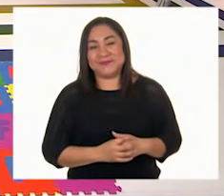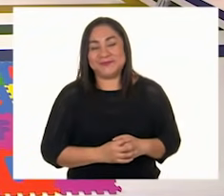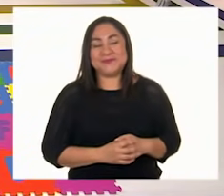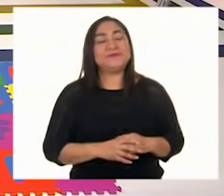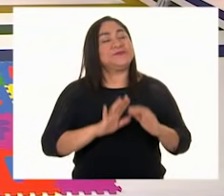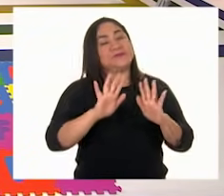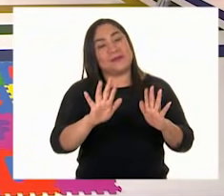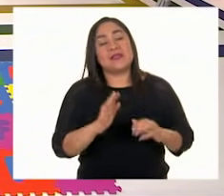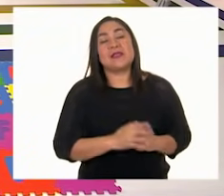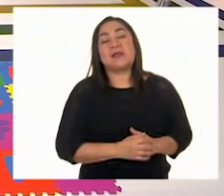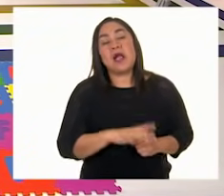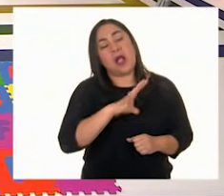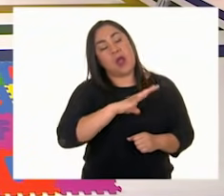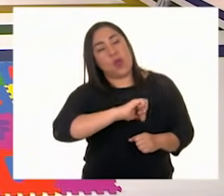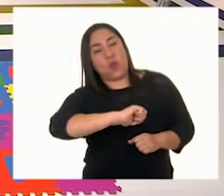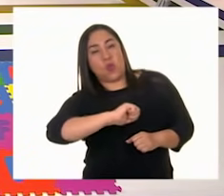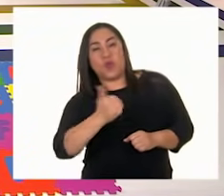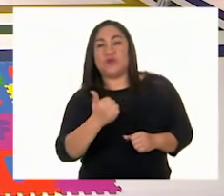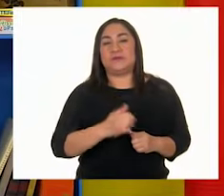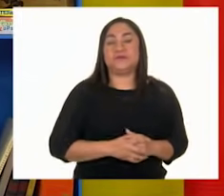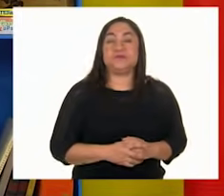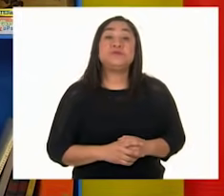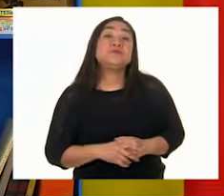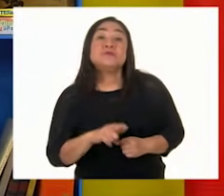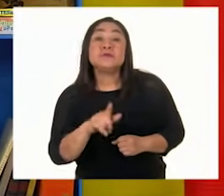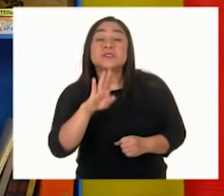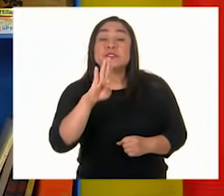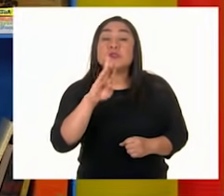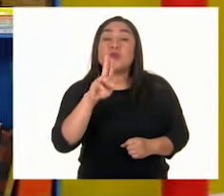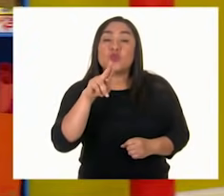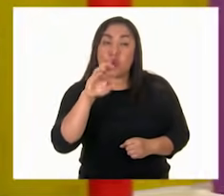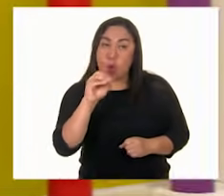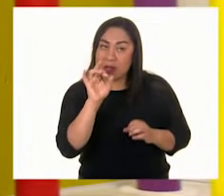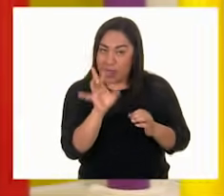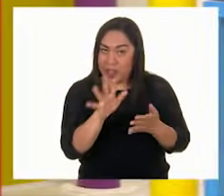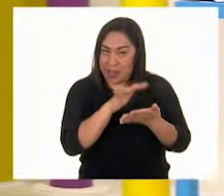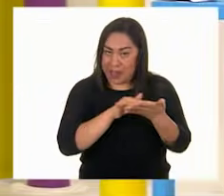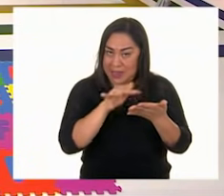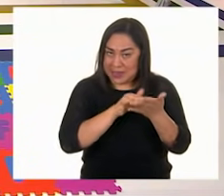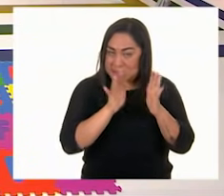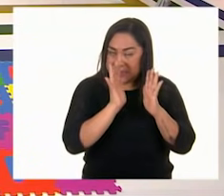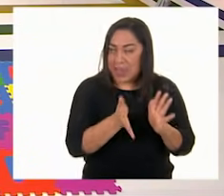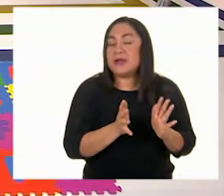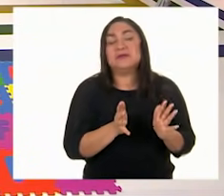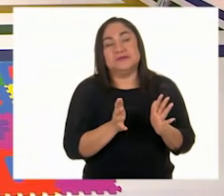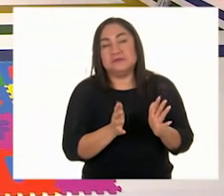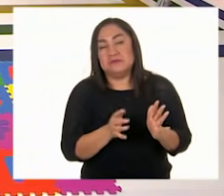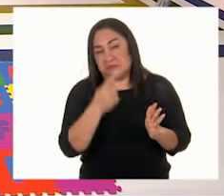esta... Otra participación. Ah, este es Bruno, maestra. Este ya lo leímos. A ver.